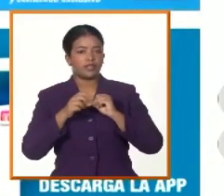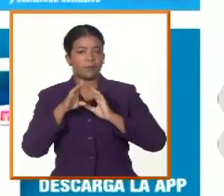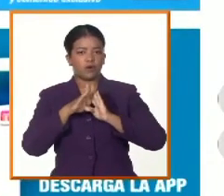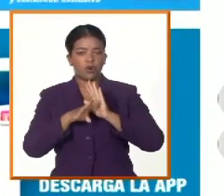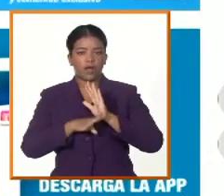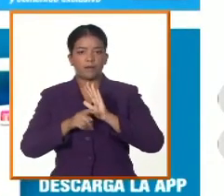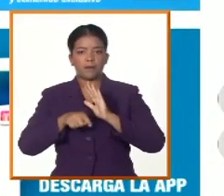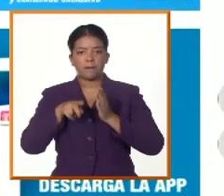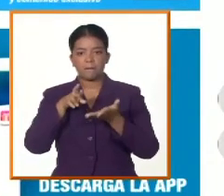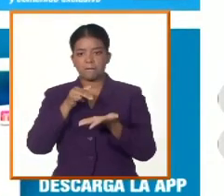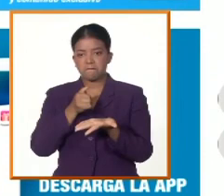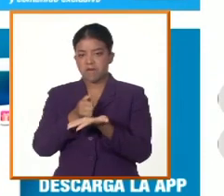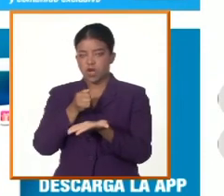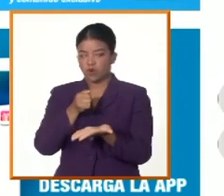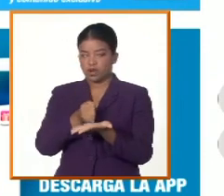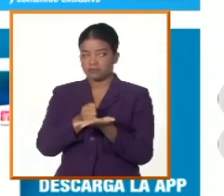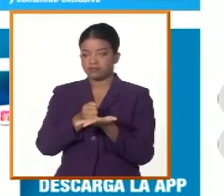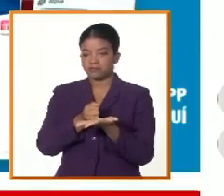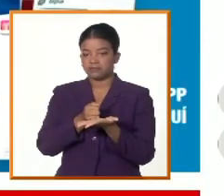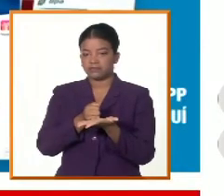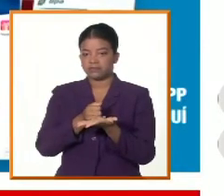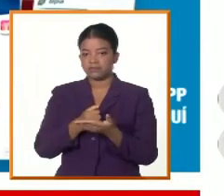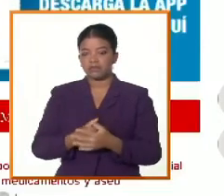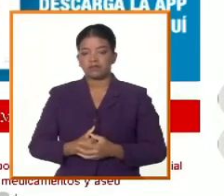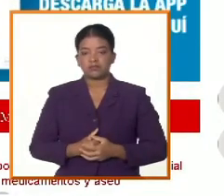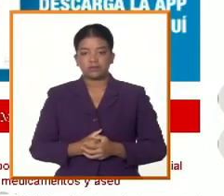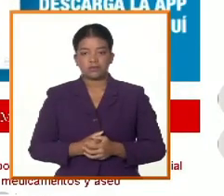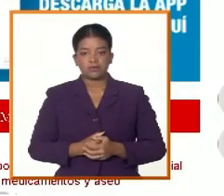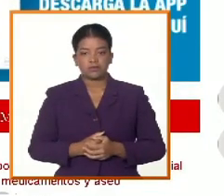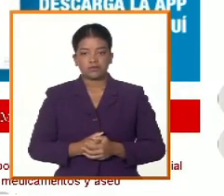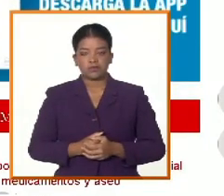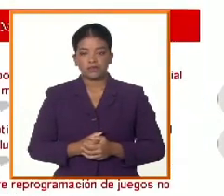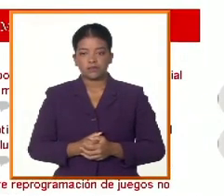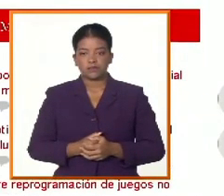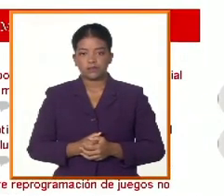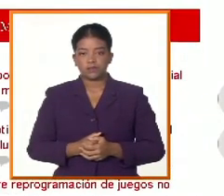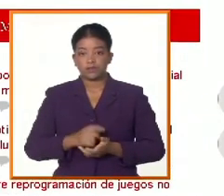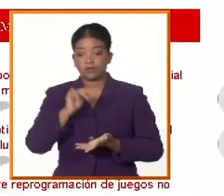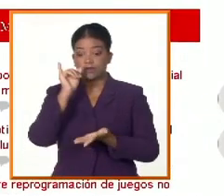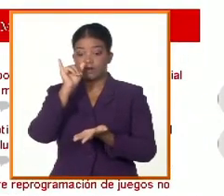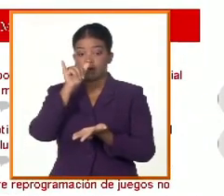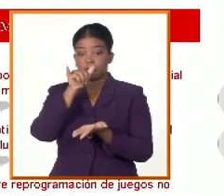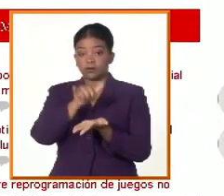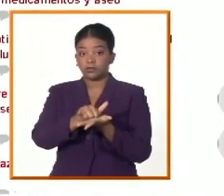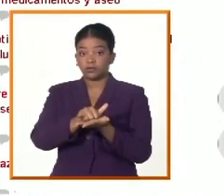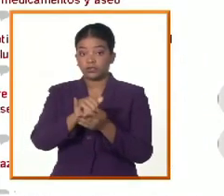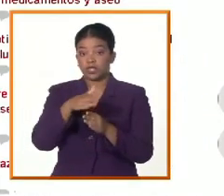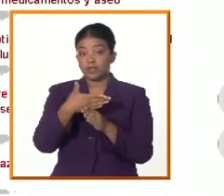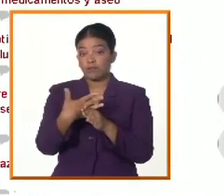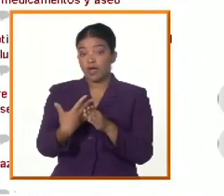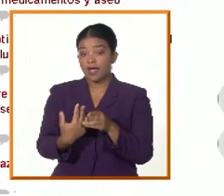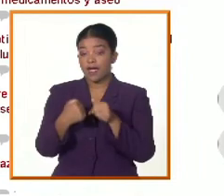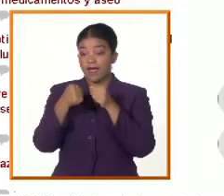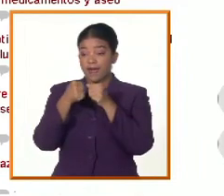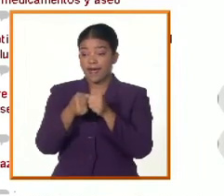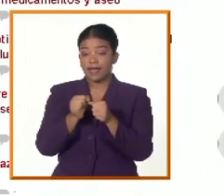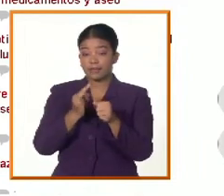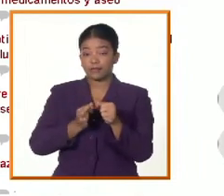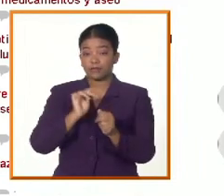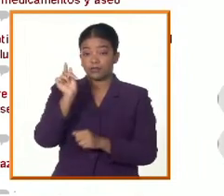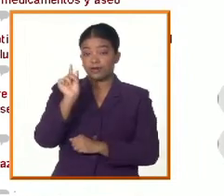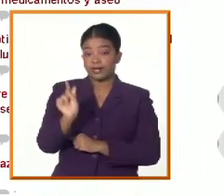miércoles allí en Serbia la llegada a este país se produce después de una Estancia intensa también